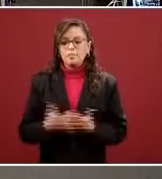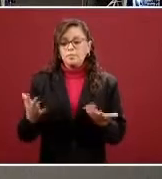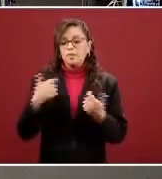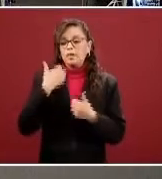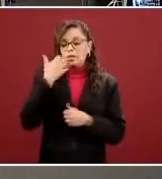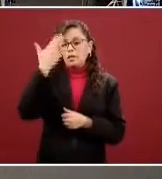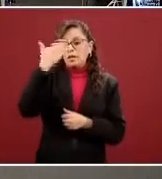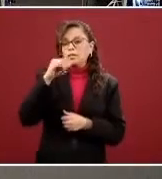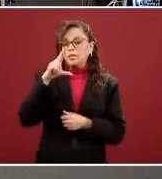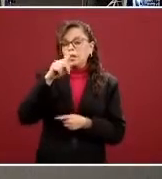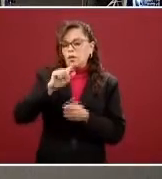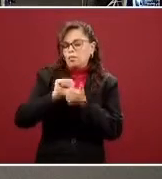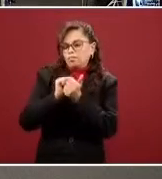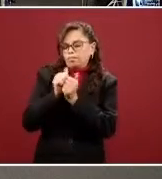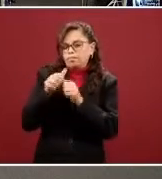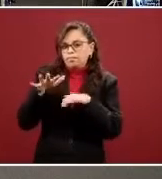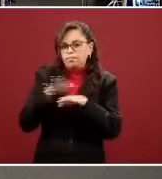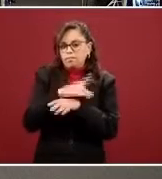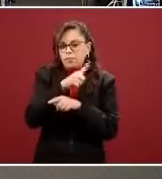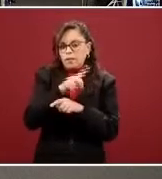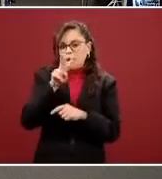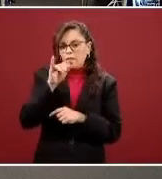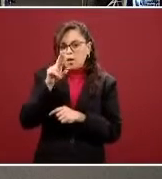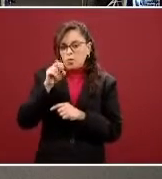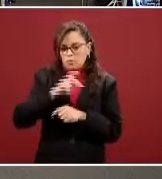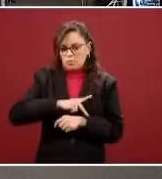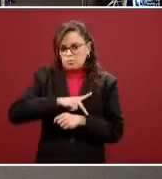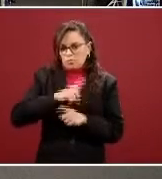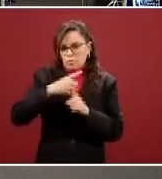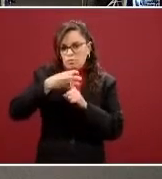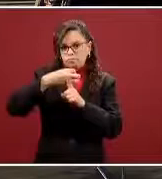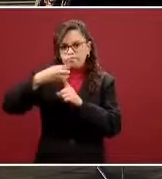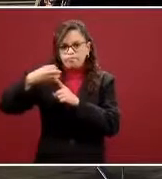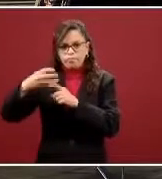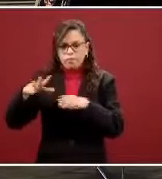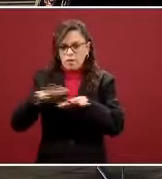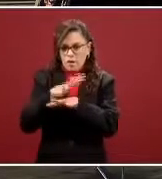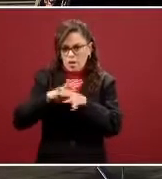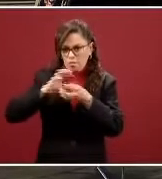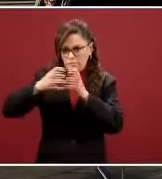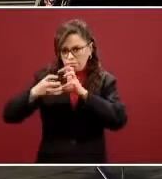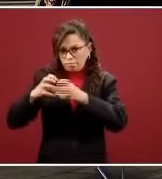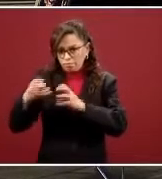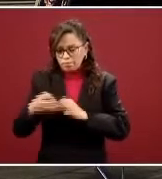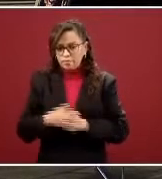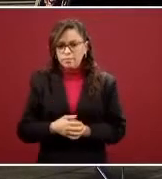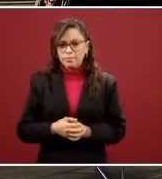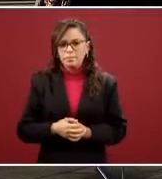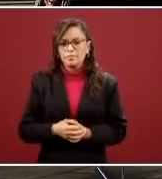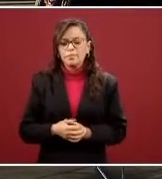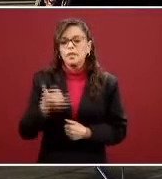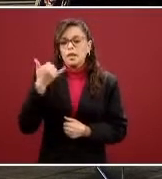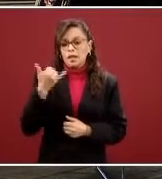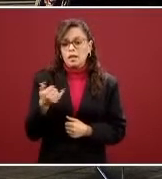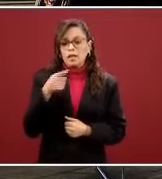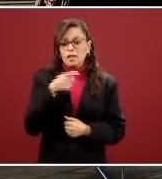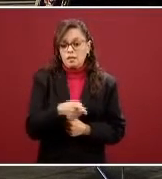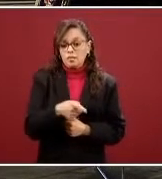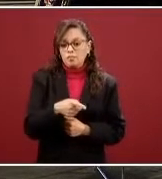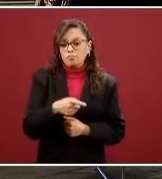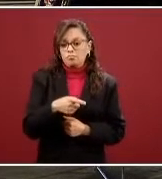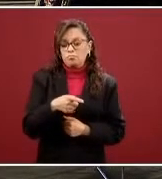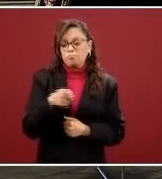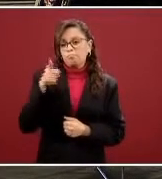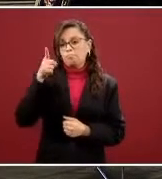como hay publicaciones, mutó el virus y lo que significaría la decisión de